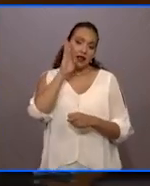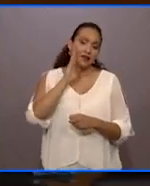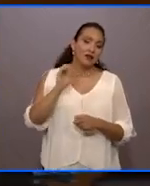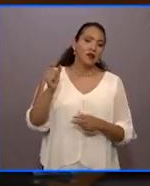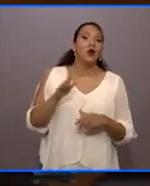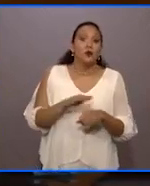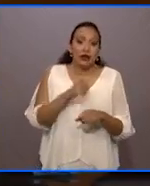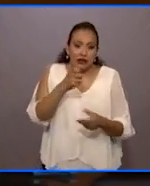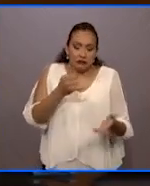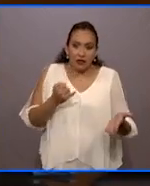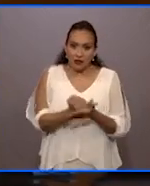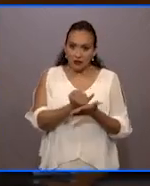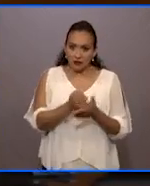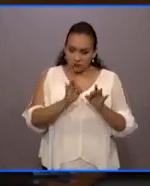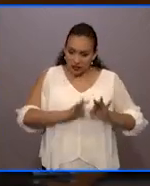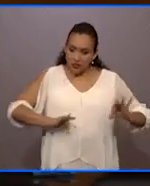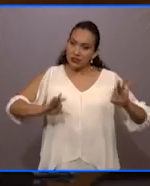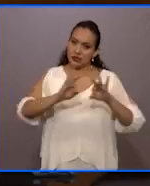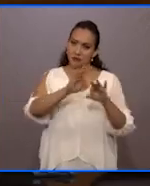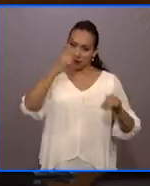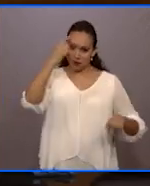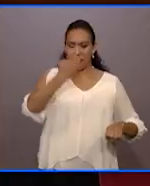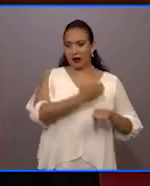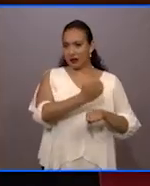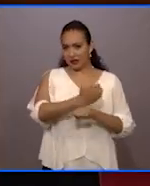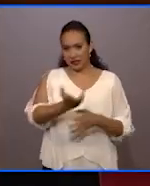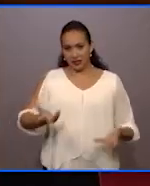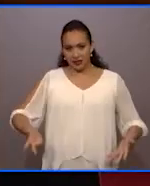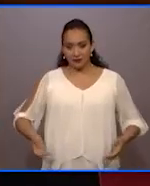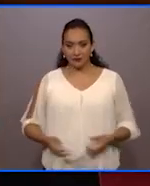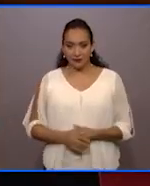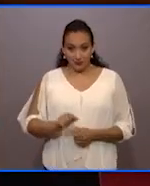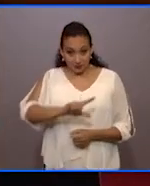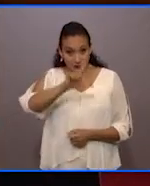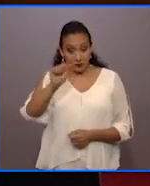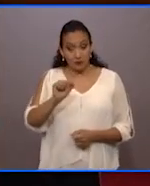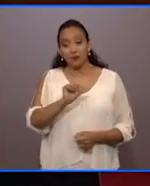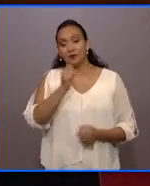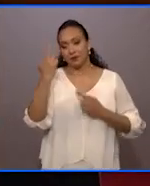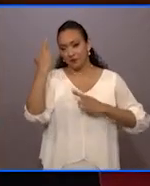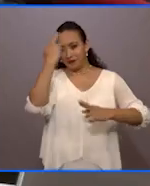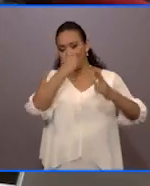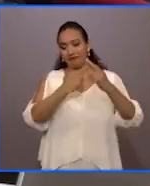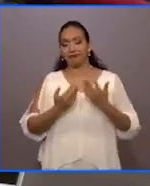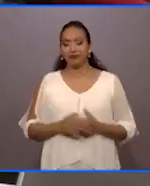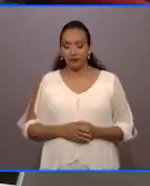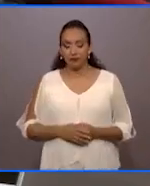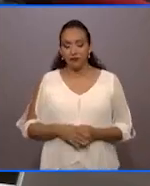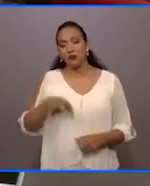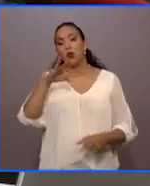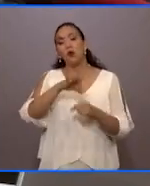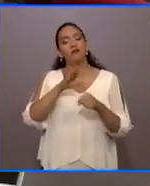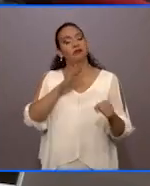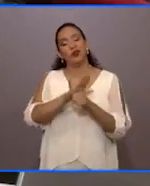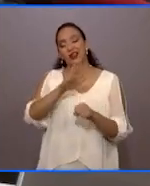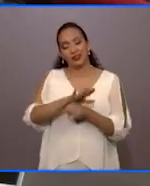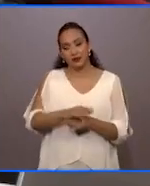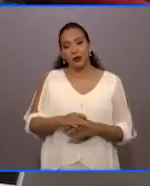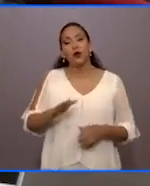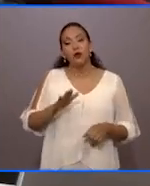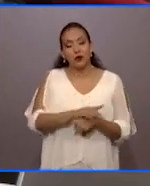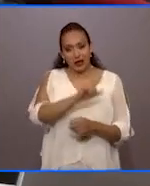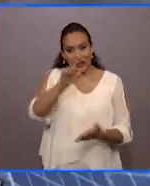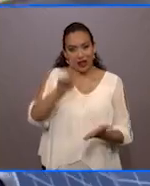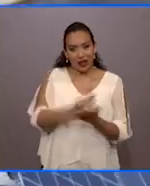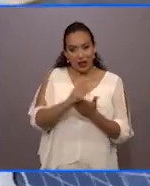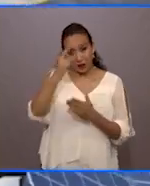decisiones en entidades federativas. Al resolver otra acción, no alcanzaron los votos para invalidar el decreto que abrogó la